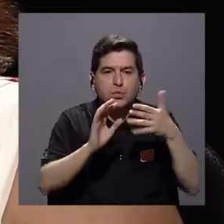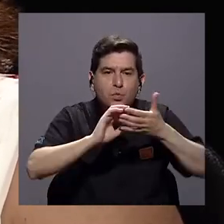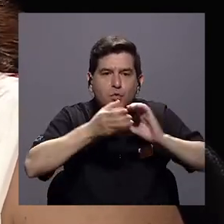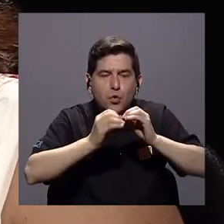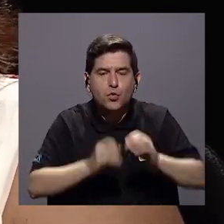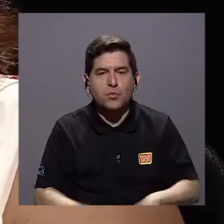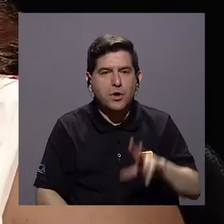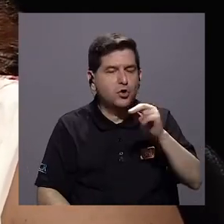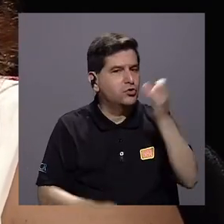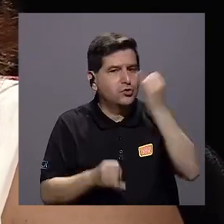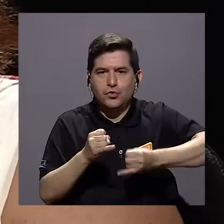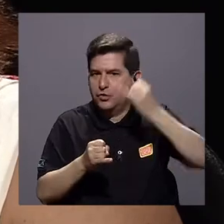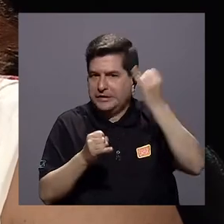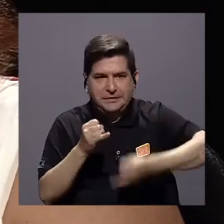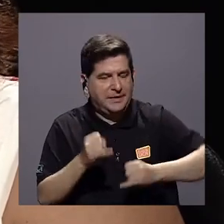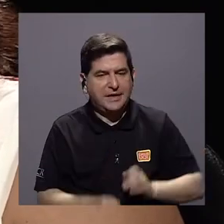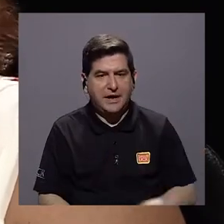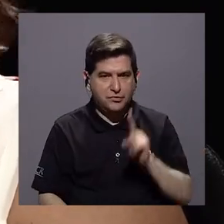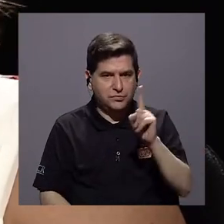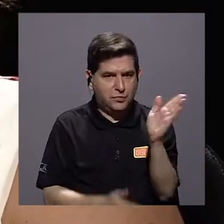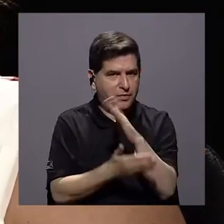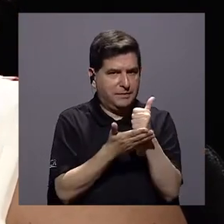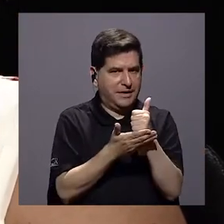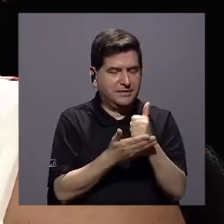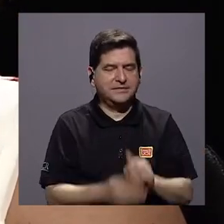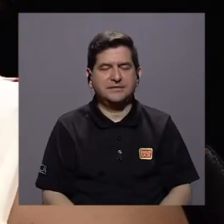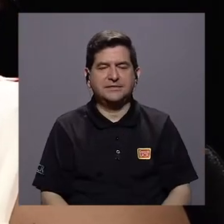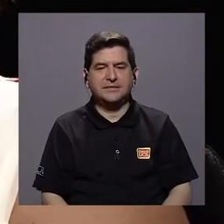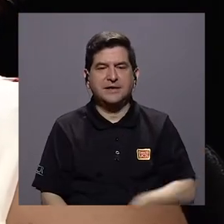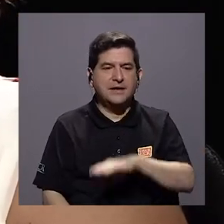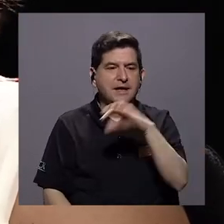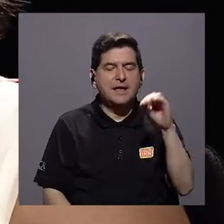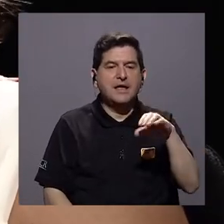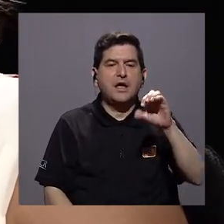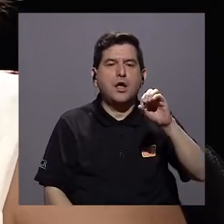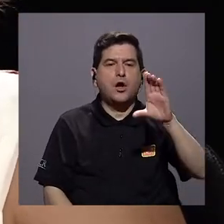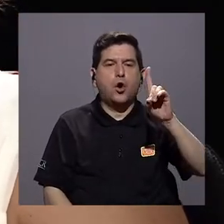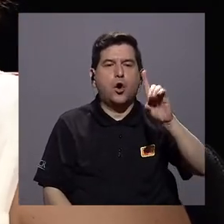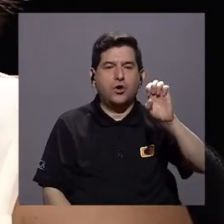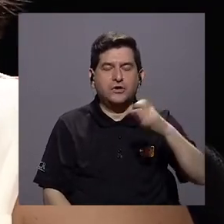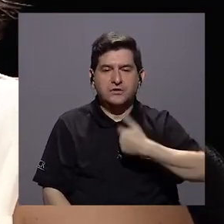referencia estudios y datos que no han sido finalizados, eso uh-huh. por un lado.